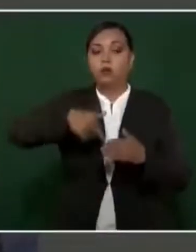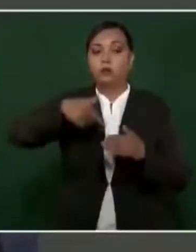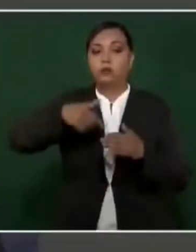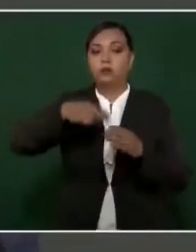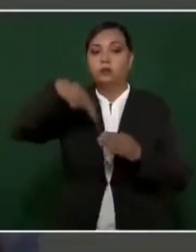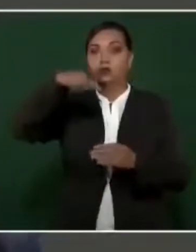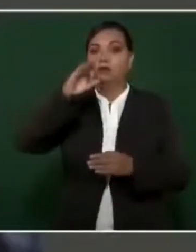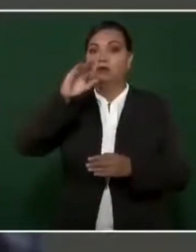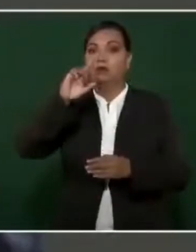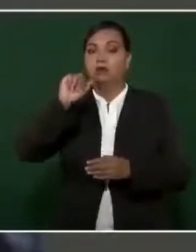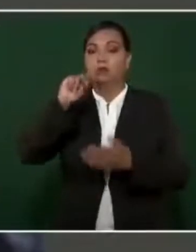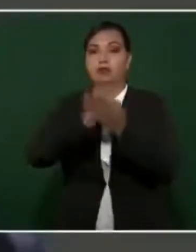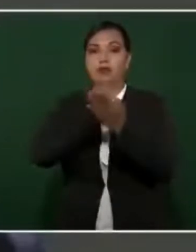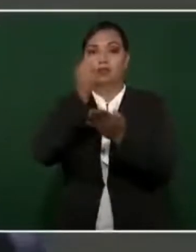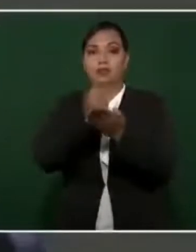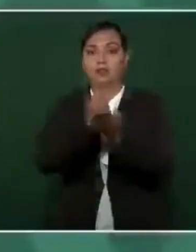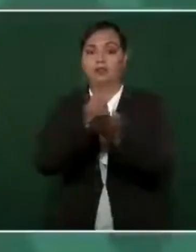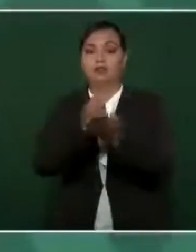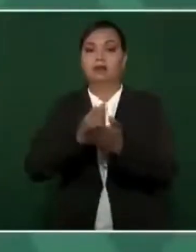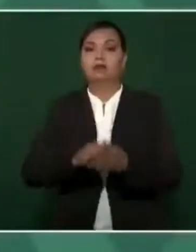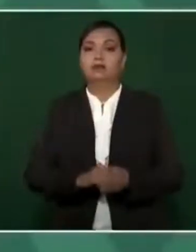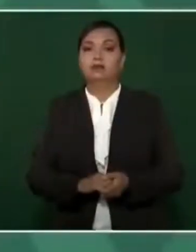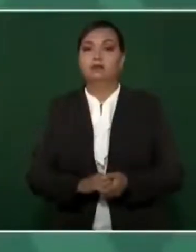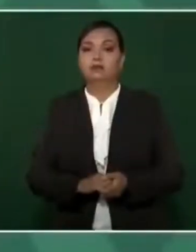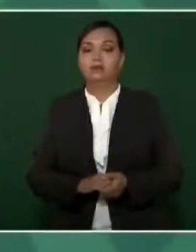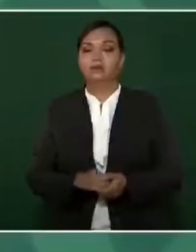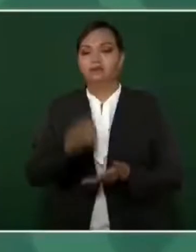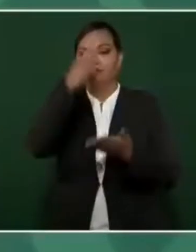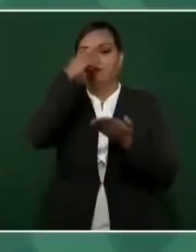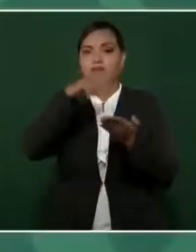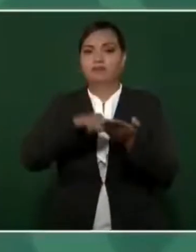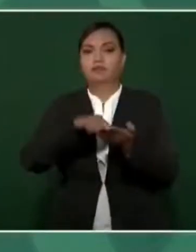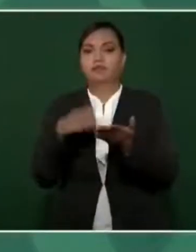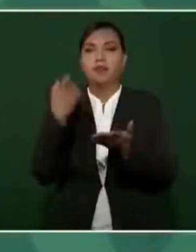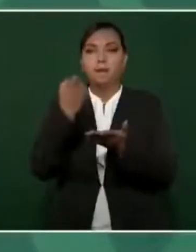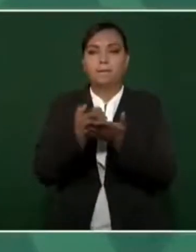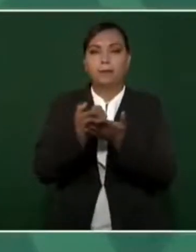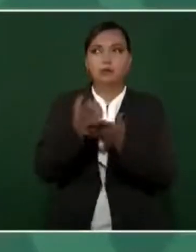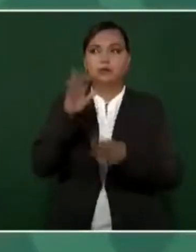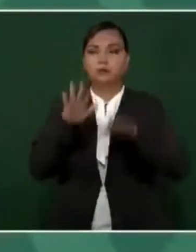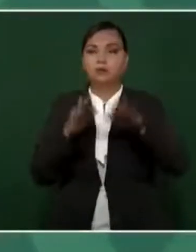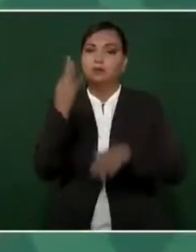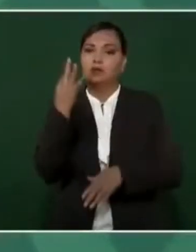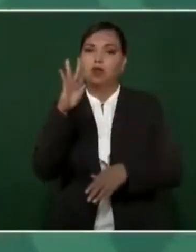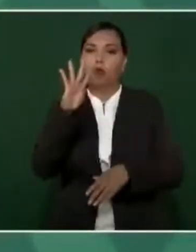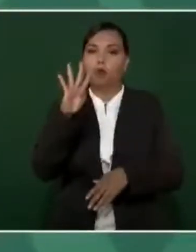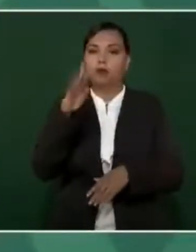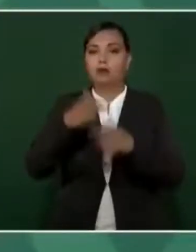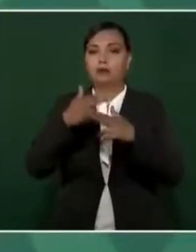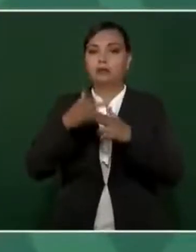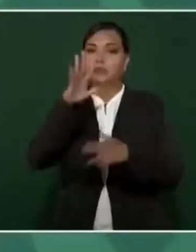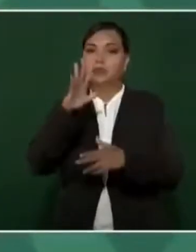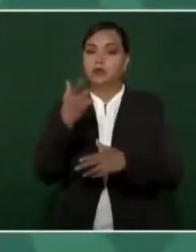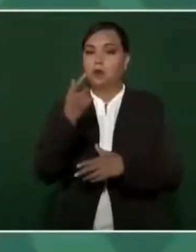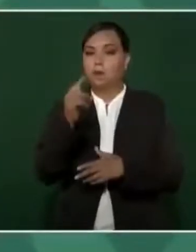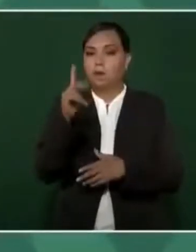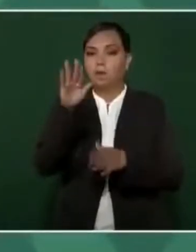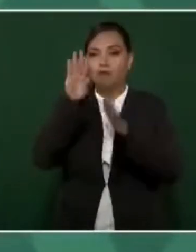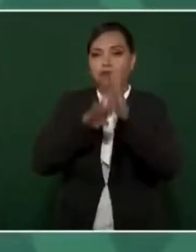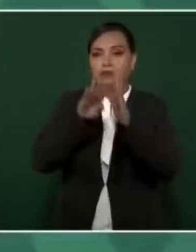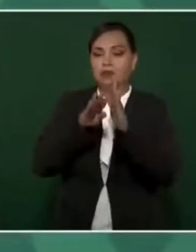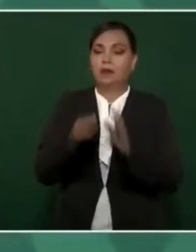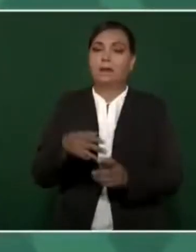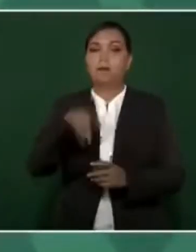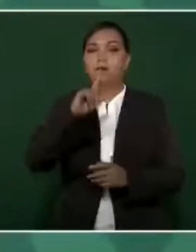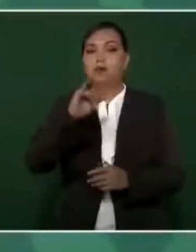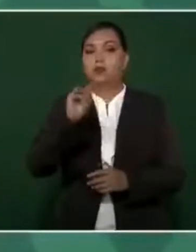Tamaulipas, pues yo creo que cuesta 3, 4, hasta 5 pesos menos por litro